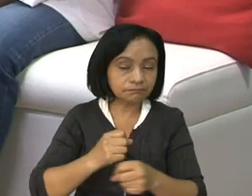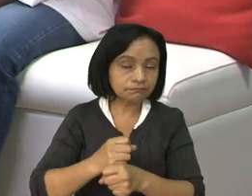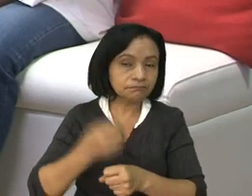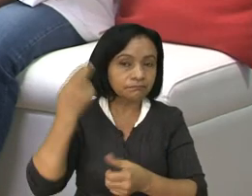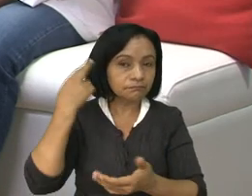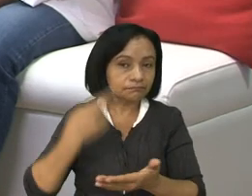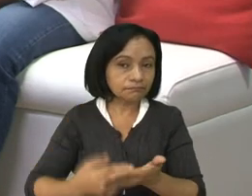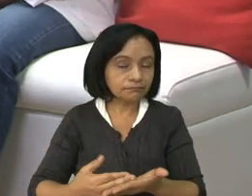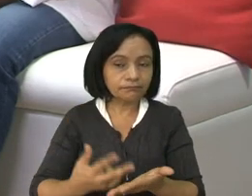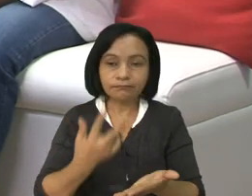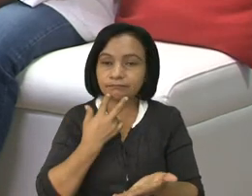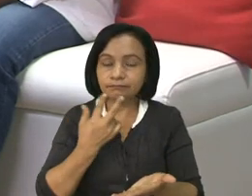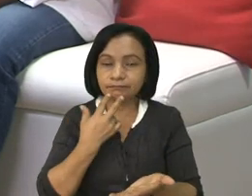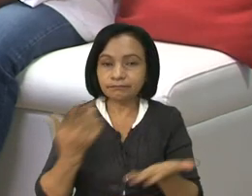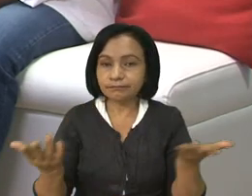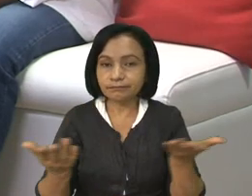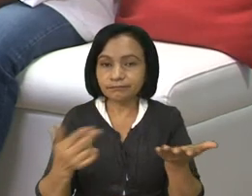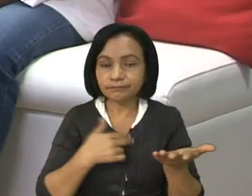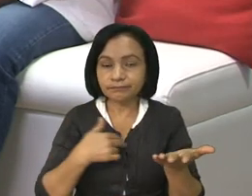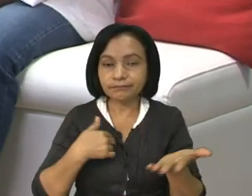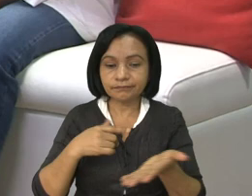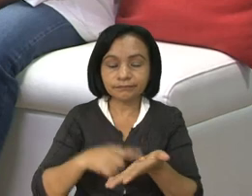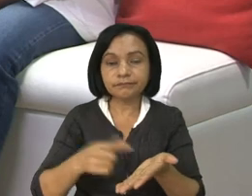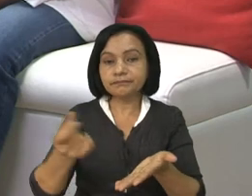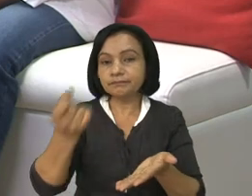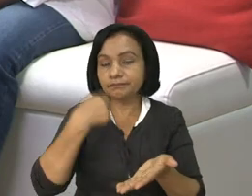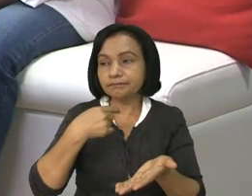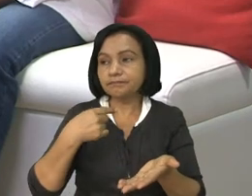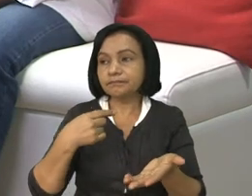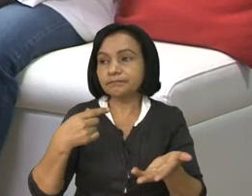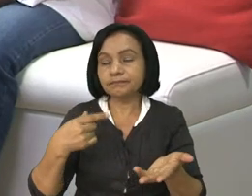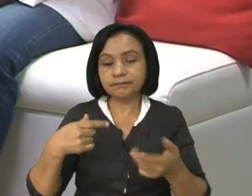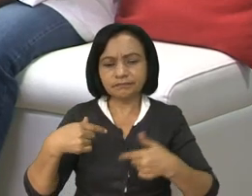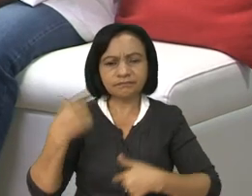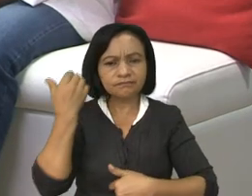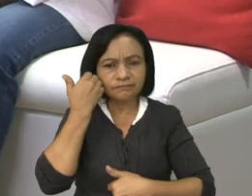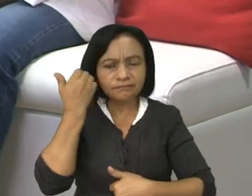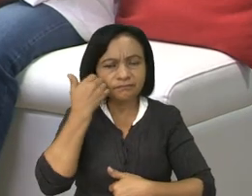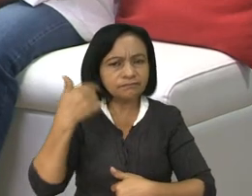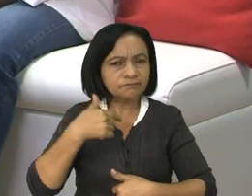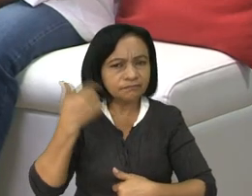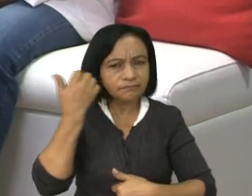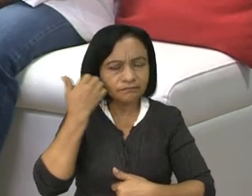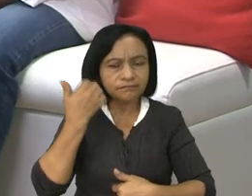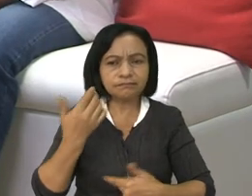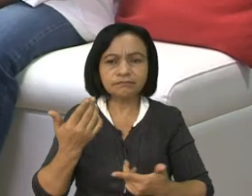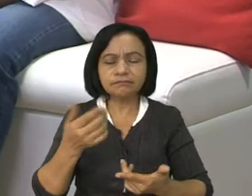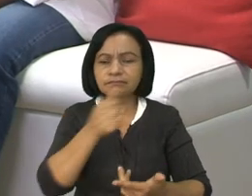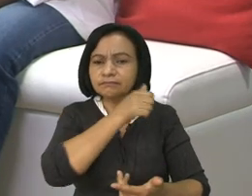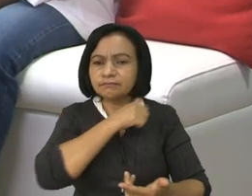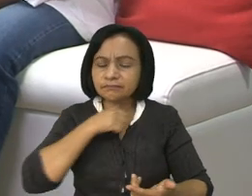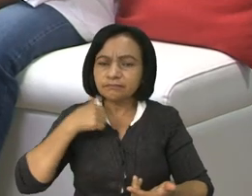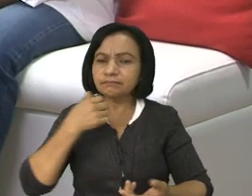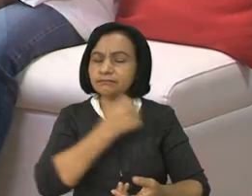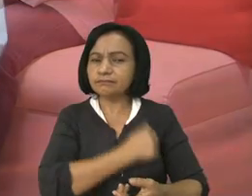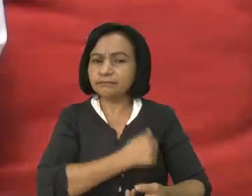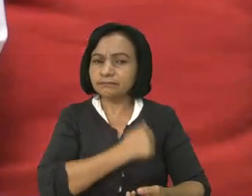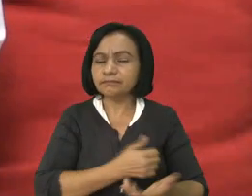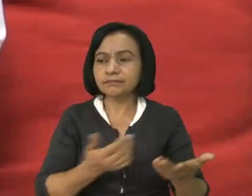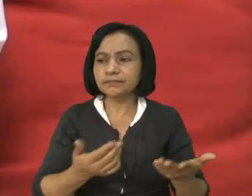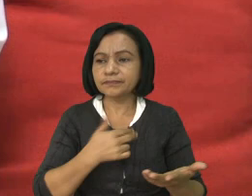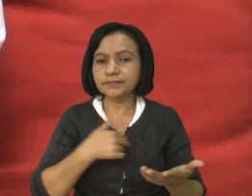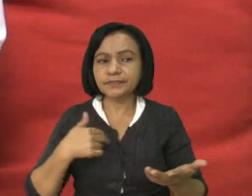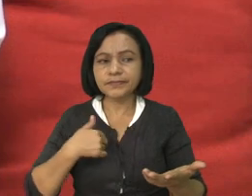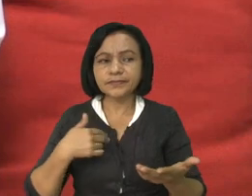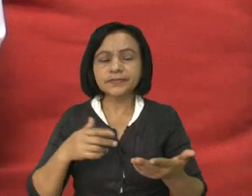me acuerdo. No vamos a usar, no nos va a hacer nada el albendazol. Y peor si tengo síntomas. Ajá. Lo mejor es hacerme una citología, un examen general de ese,